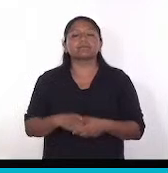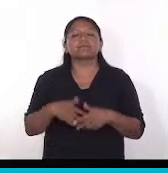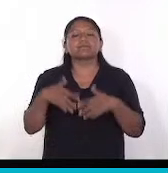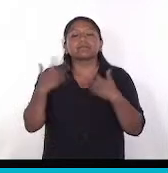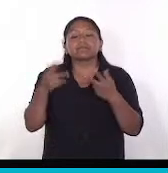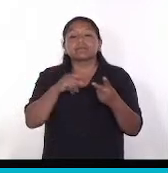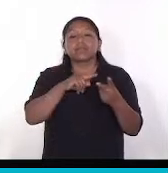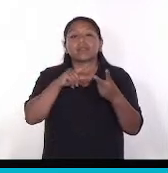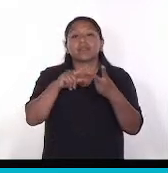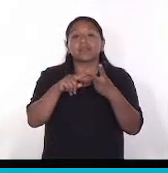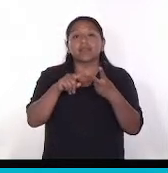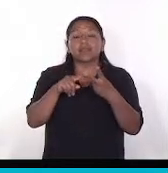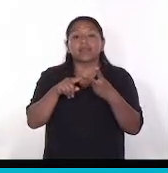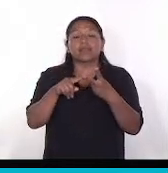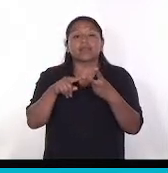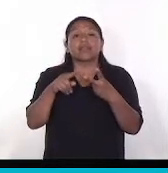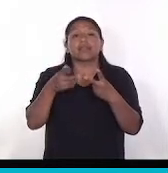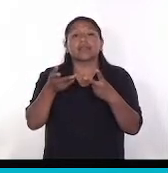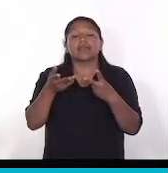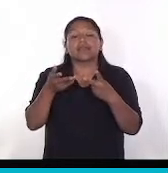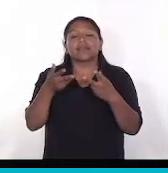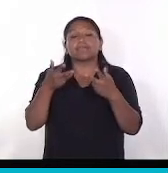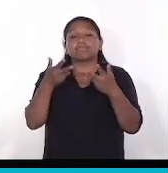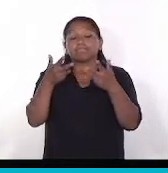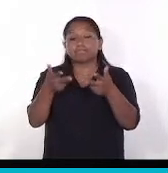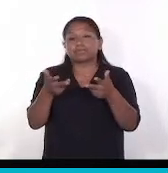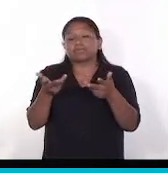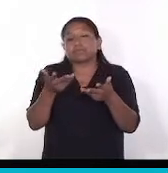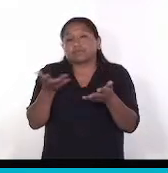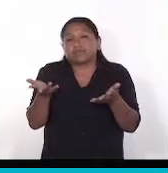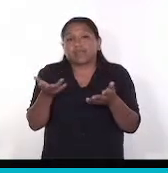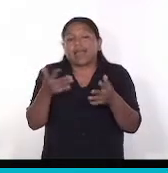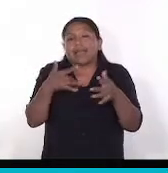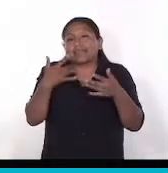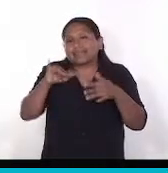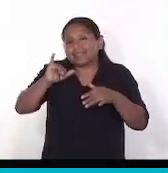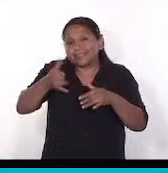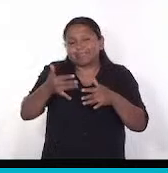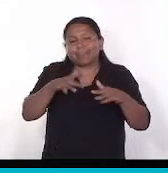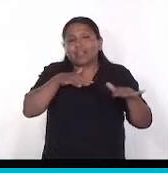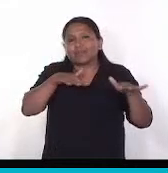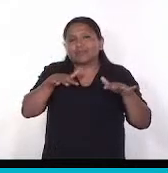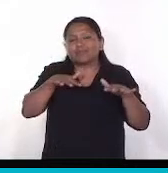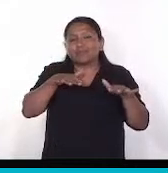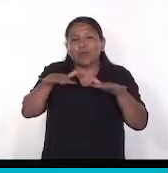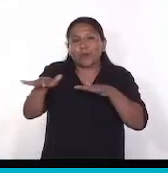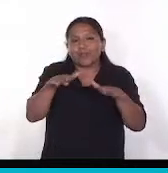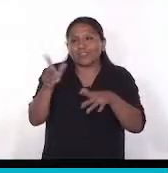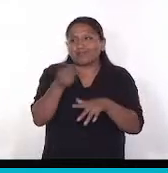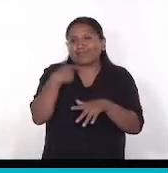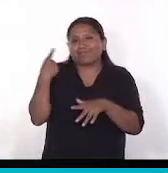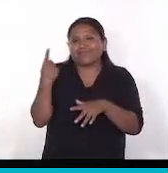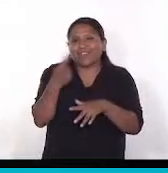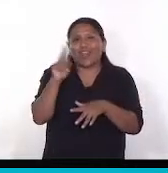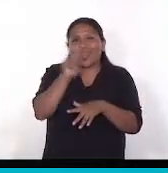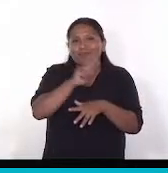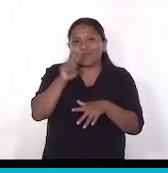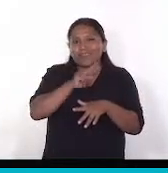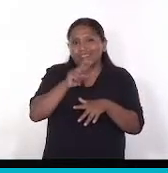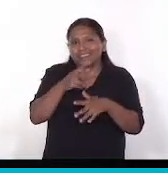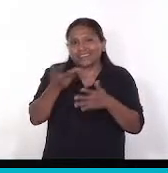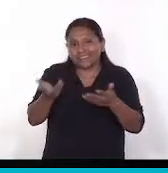por supuesto, referirme a la gran movilización que hicimos las